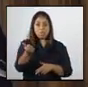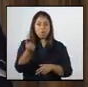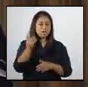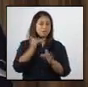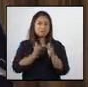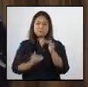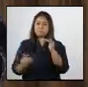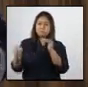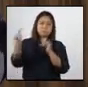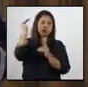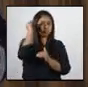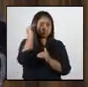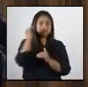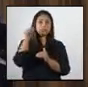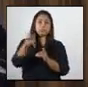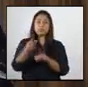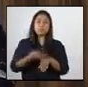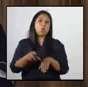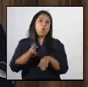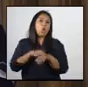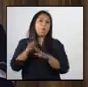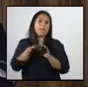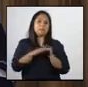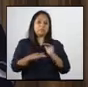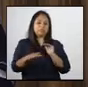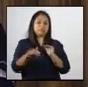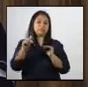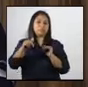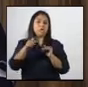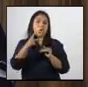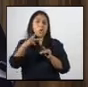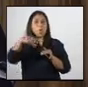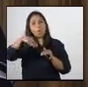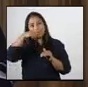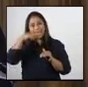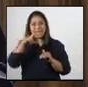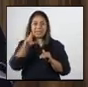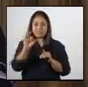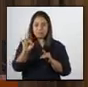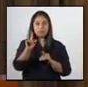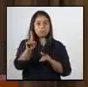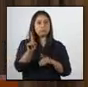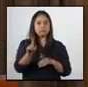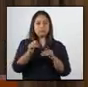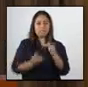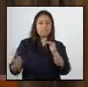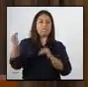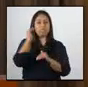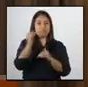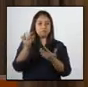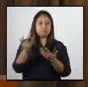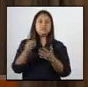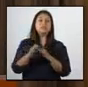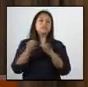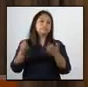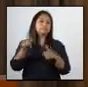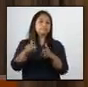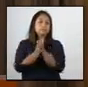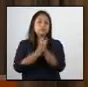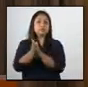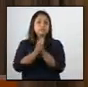de su cauce normal para esta época casi un metro con 50 arriba de lo normal aprovechó la oportunidad